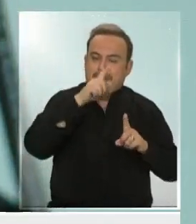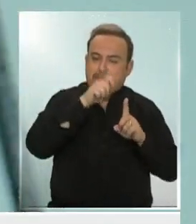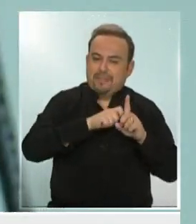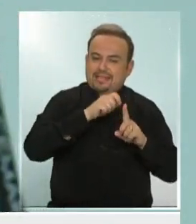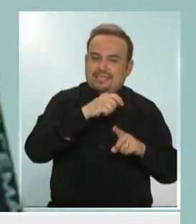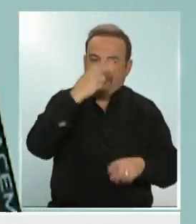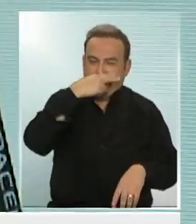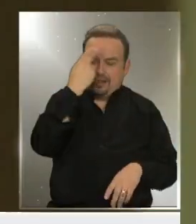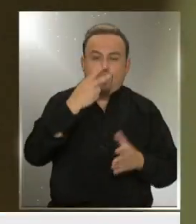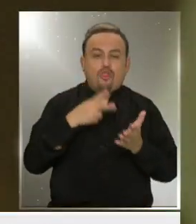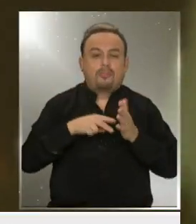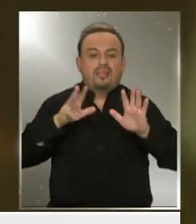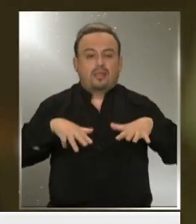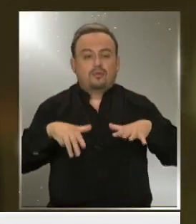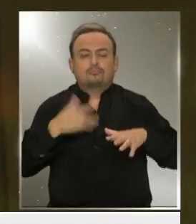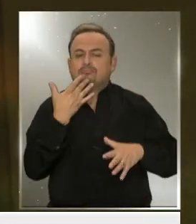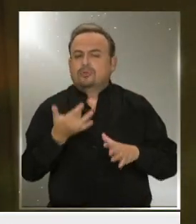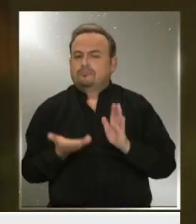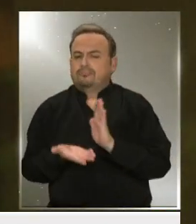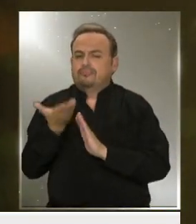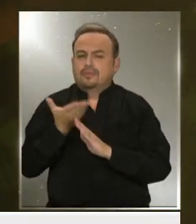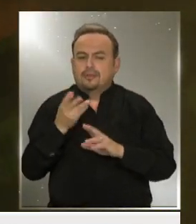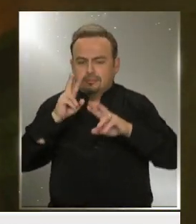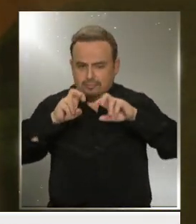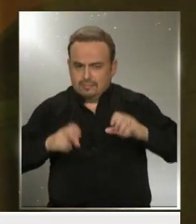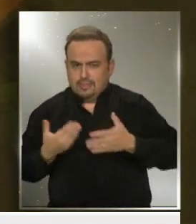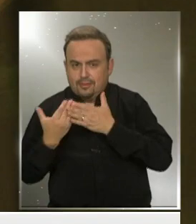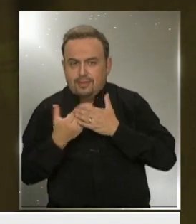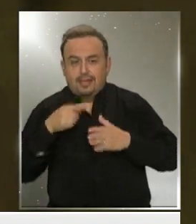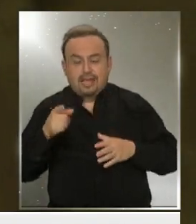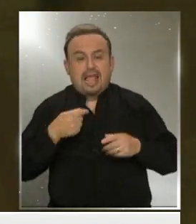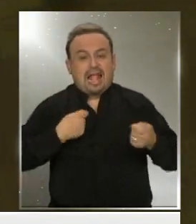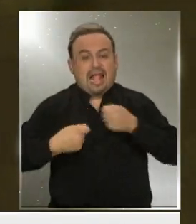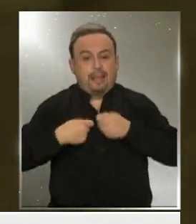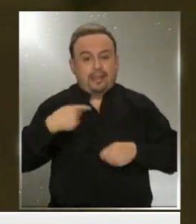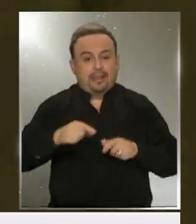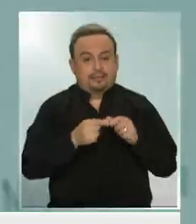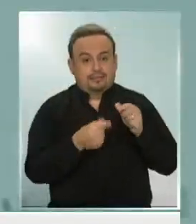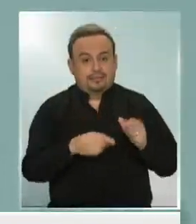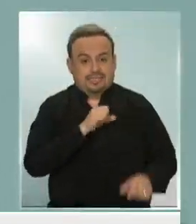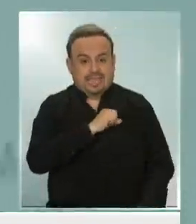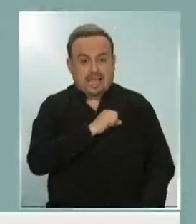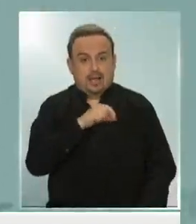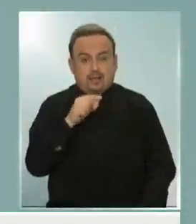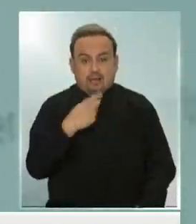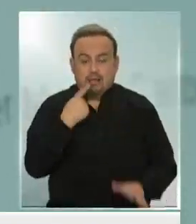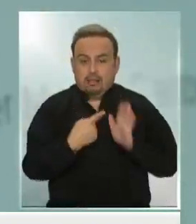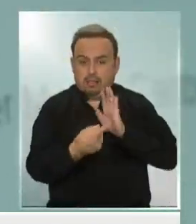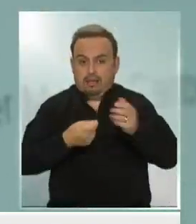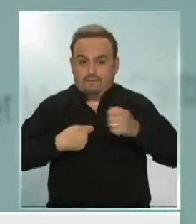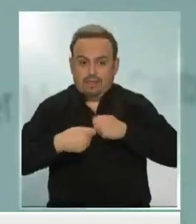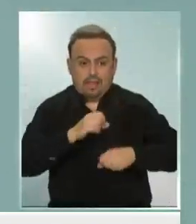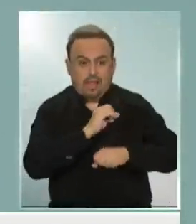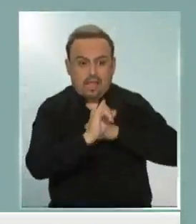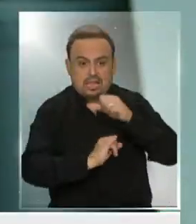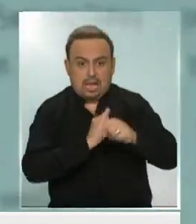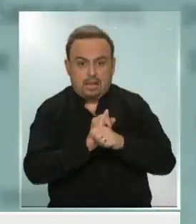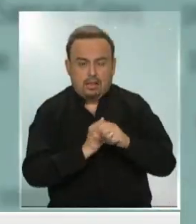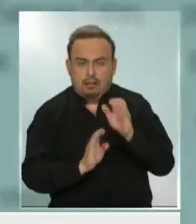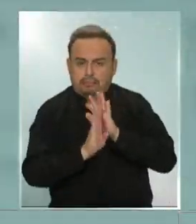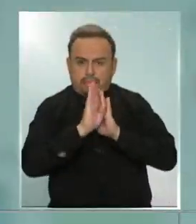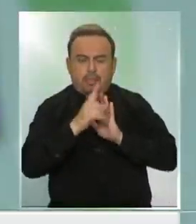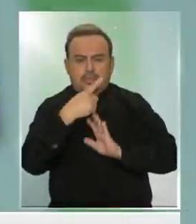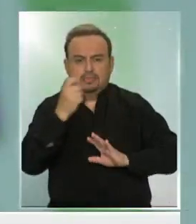2019. Esa alza se evidenció en un estudio realizado por la Cámara de Comercio de Santiago, que reveló que las ventas por internet se dispararon